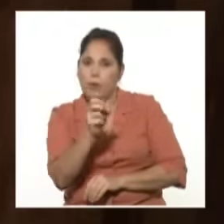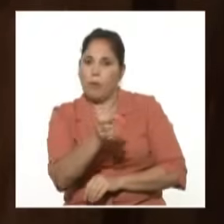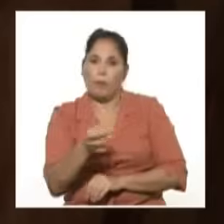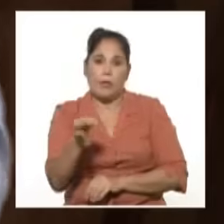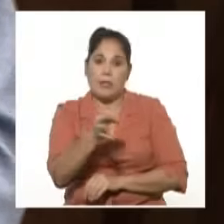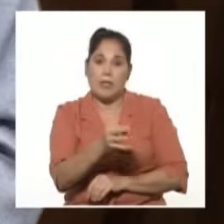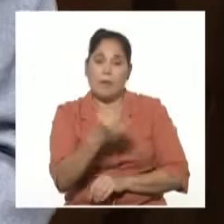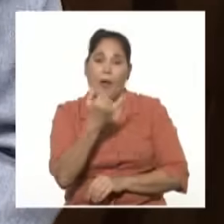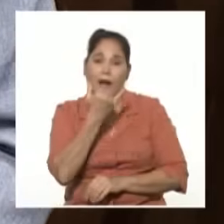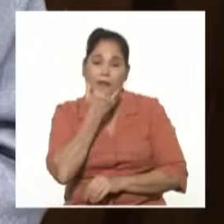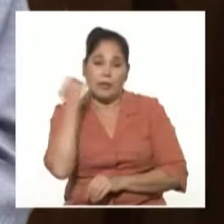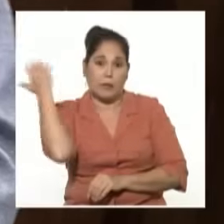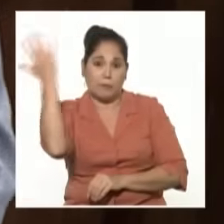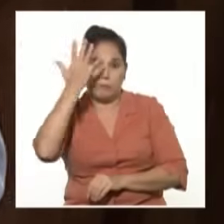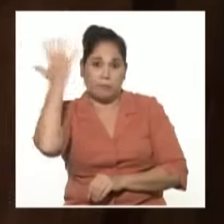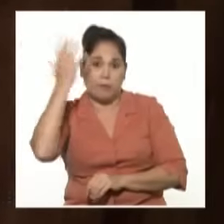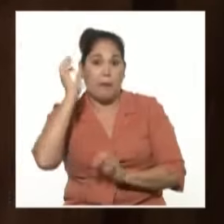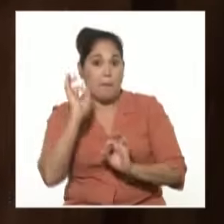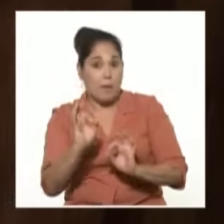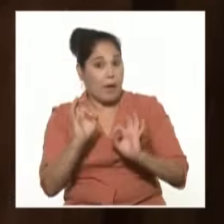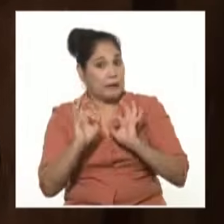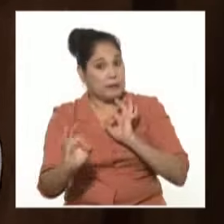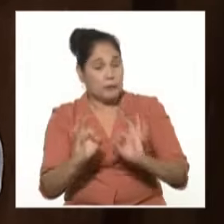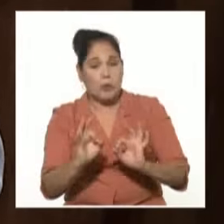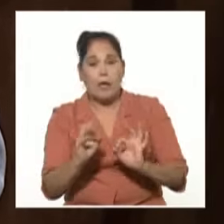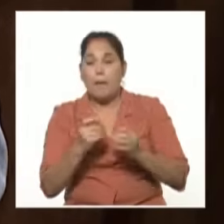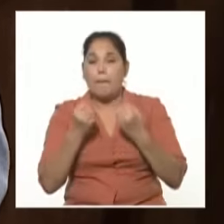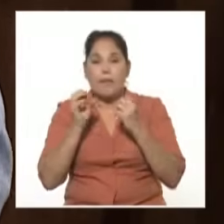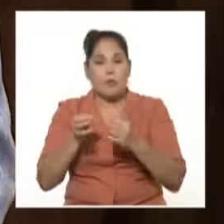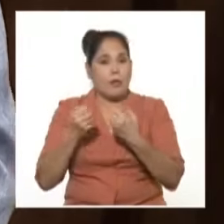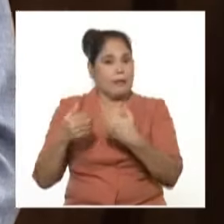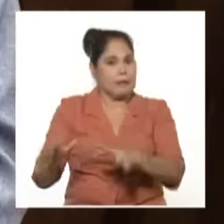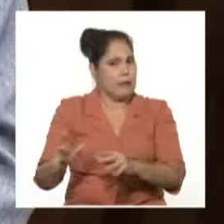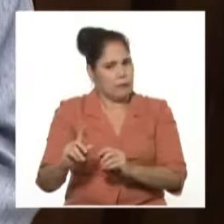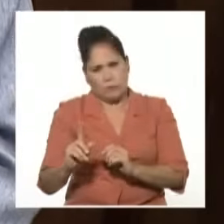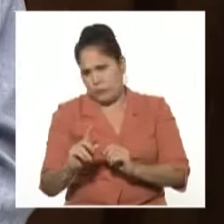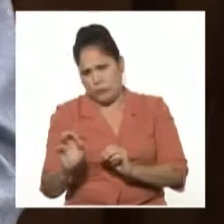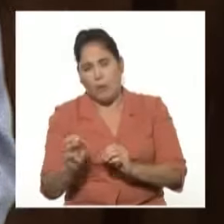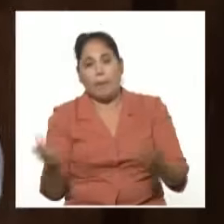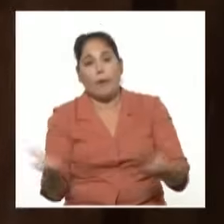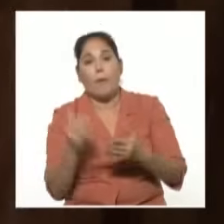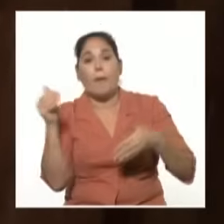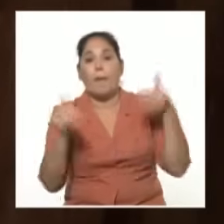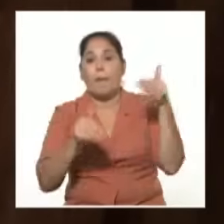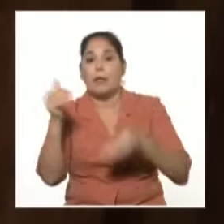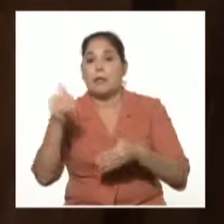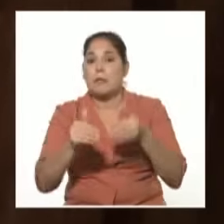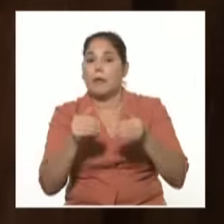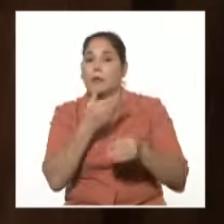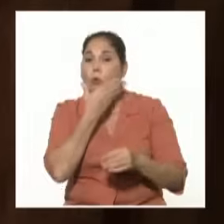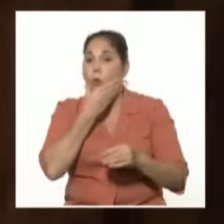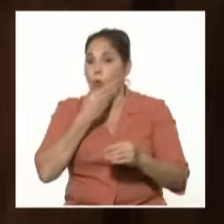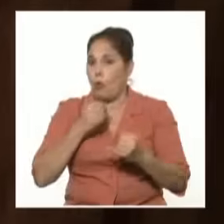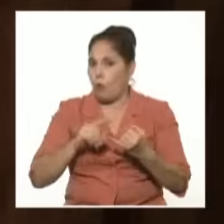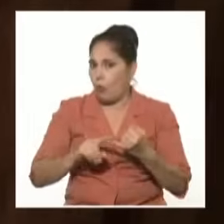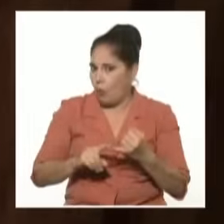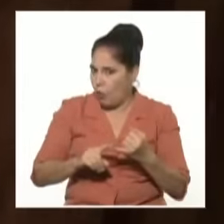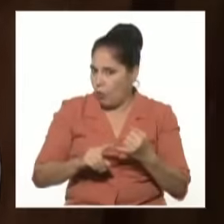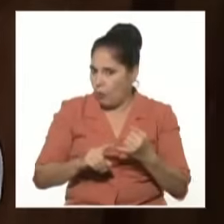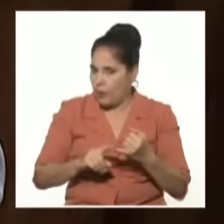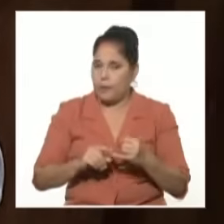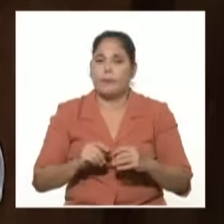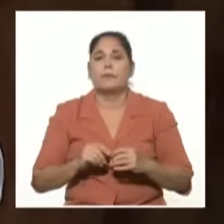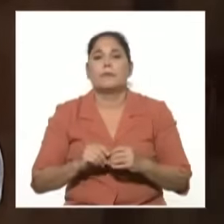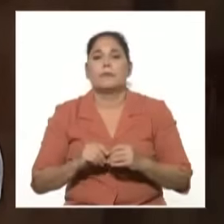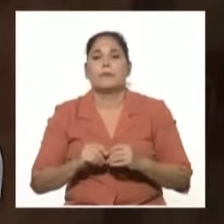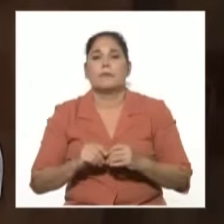por desastres naturales, asegurando que nadie quede desamparado. Promover la participación activa de la juventud en todos los ámbitos de